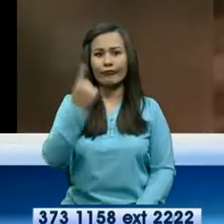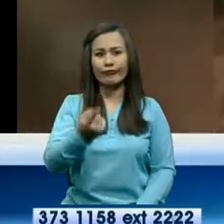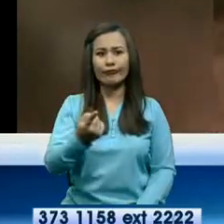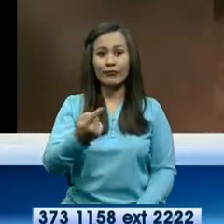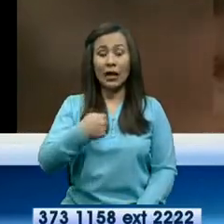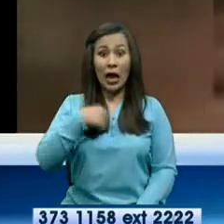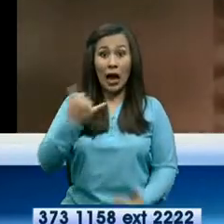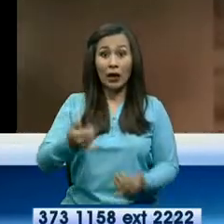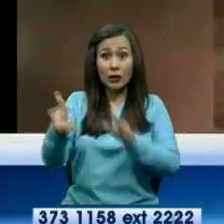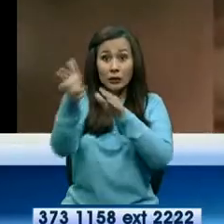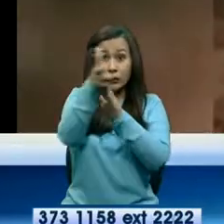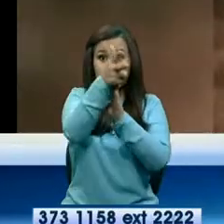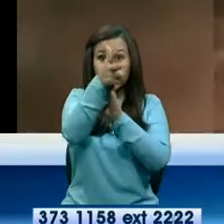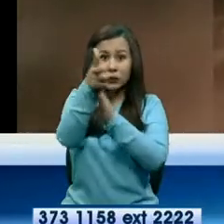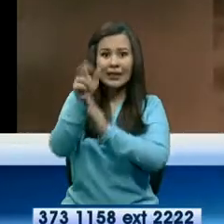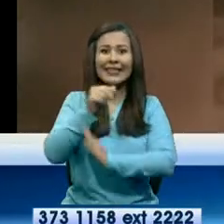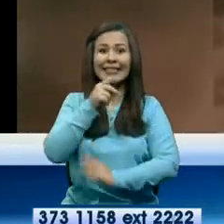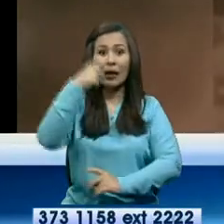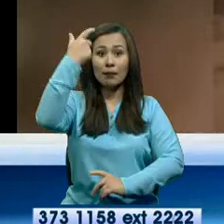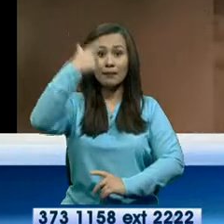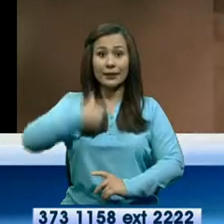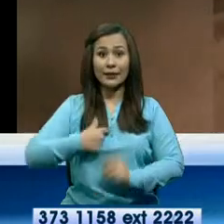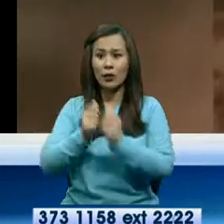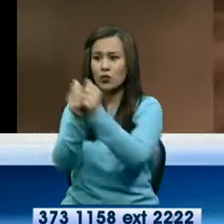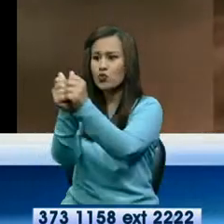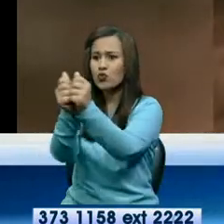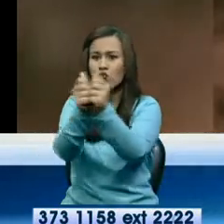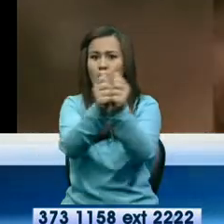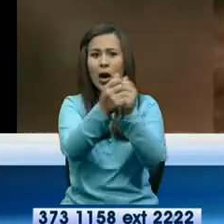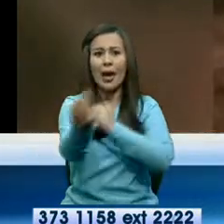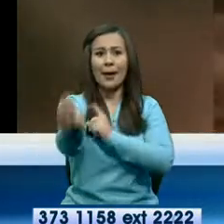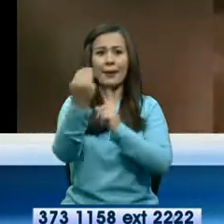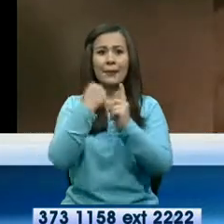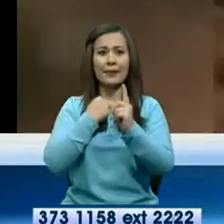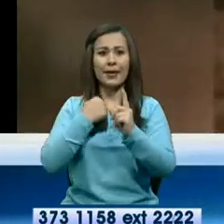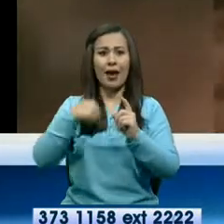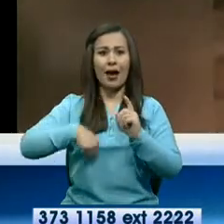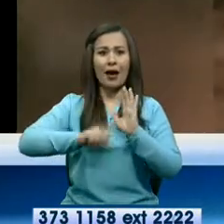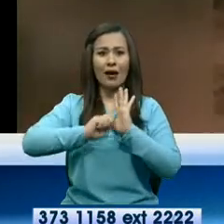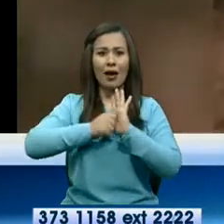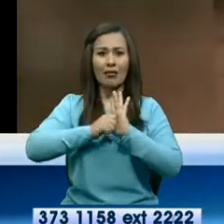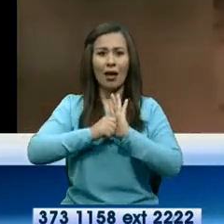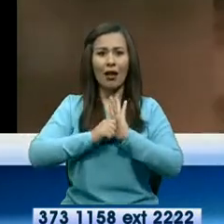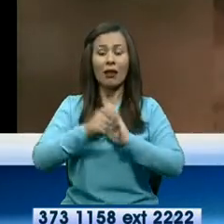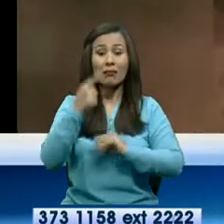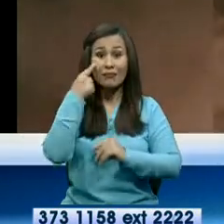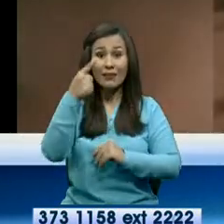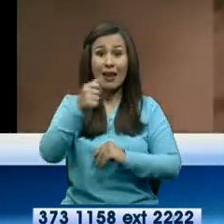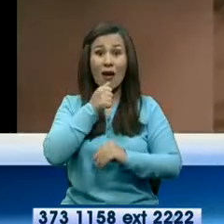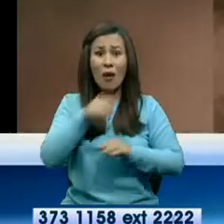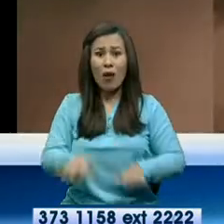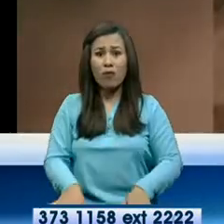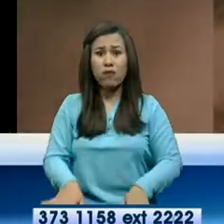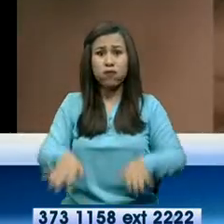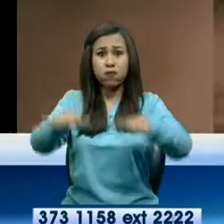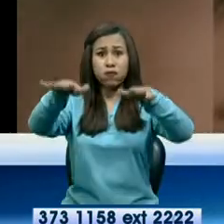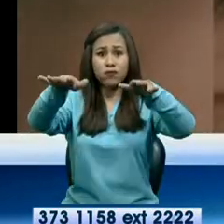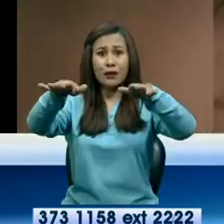Estas imágenes fueron grabadas por los moradores y en ellas se puede ver cómo el nivel del agua sobrepasaba el puente.